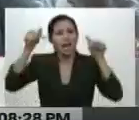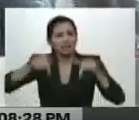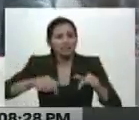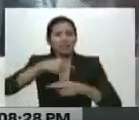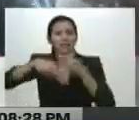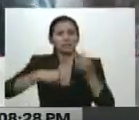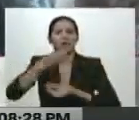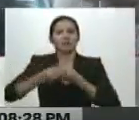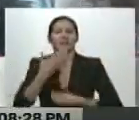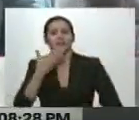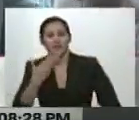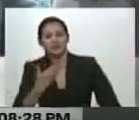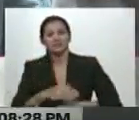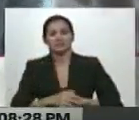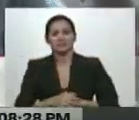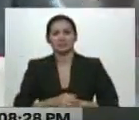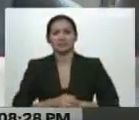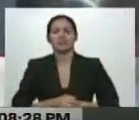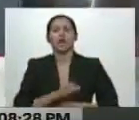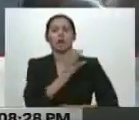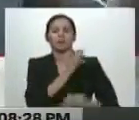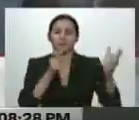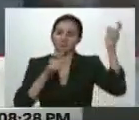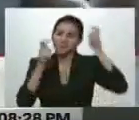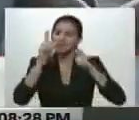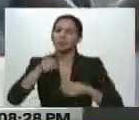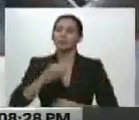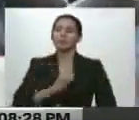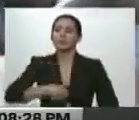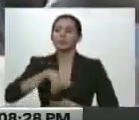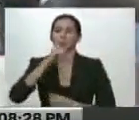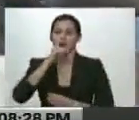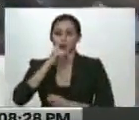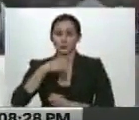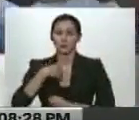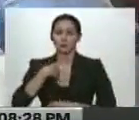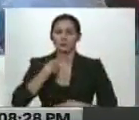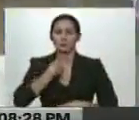revolución gracias a nuestro comandante Chávez y a Nicolás Maduro.